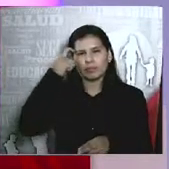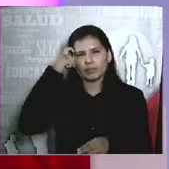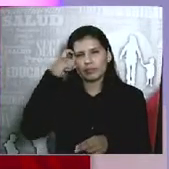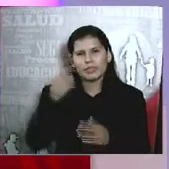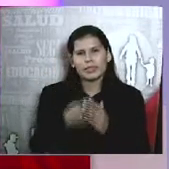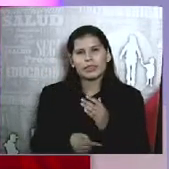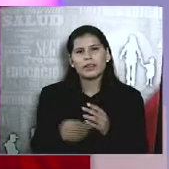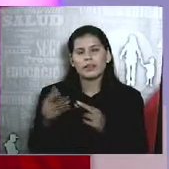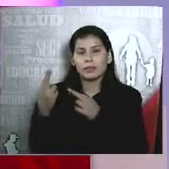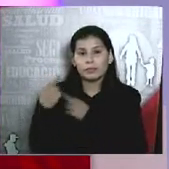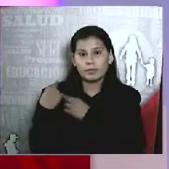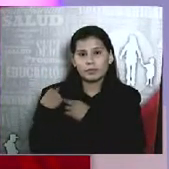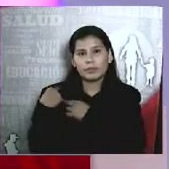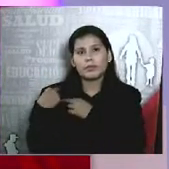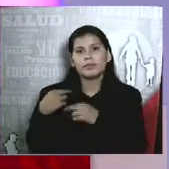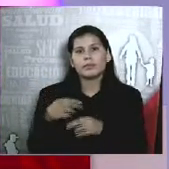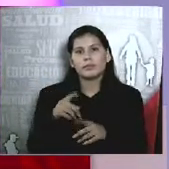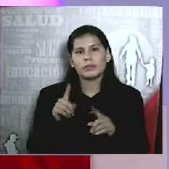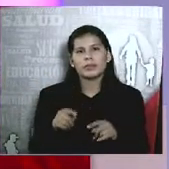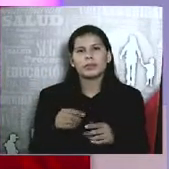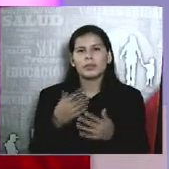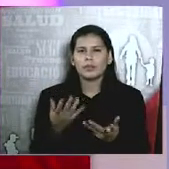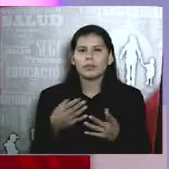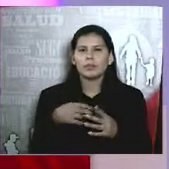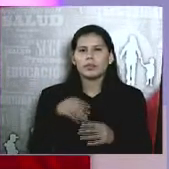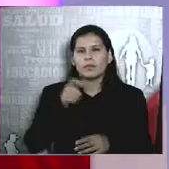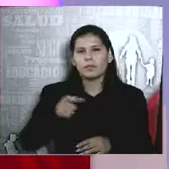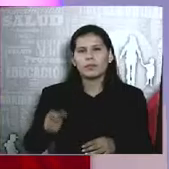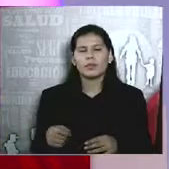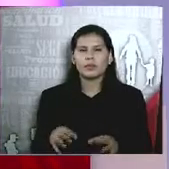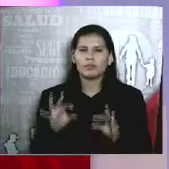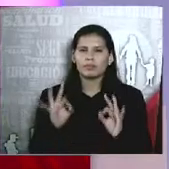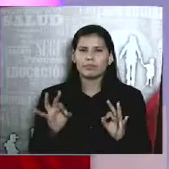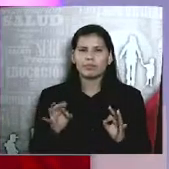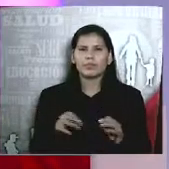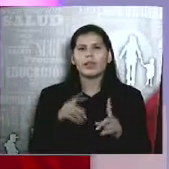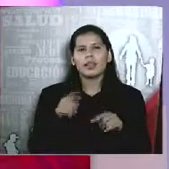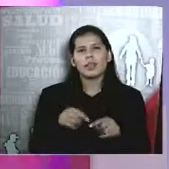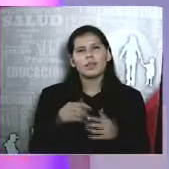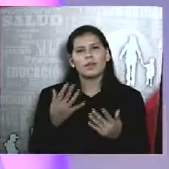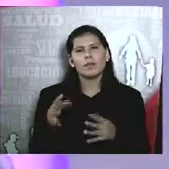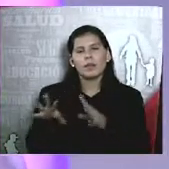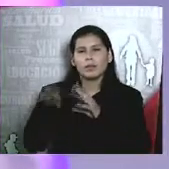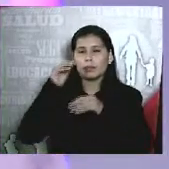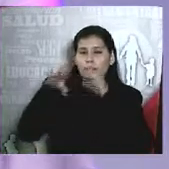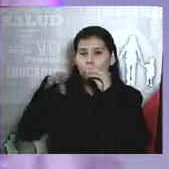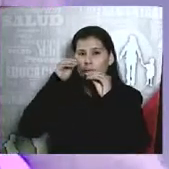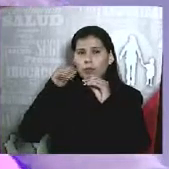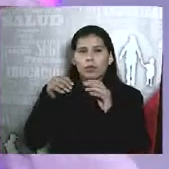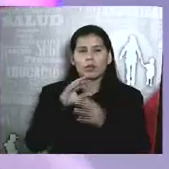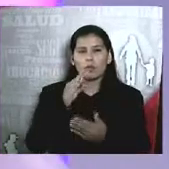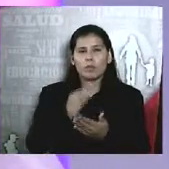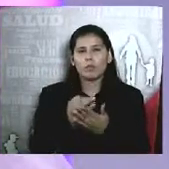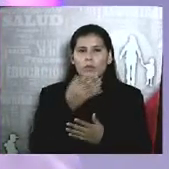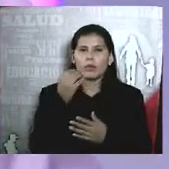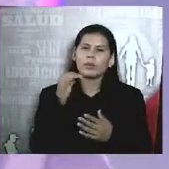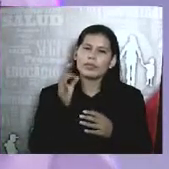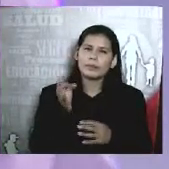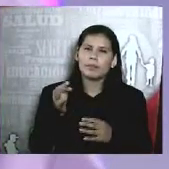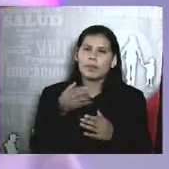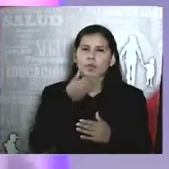corresponsabilidad, la estigmatización, la seguridad jurídica y no perder las lecciones aprendidas. En conclusión,